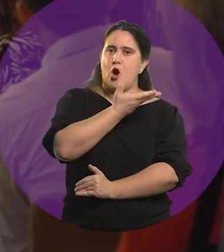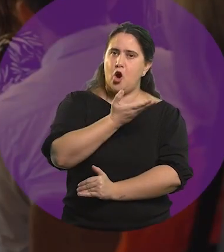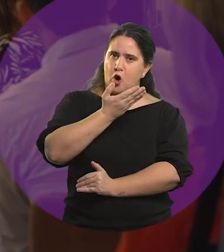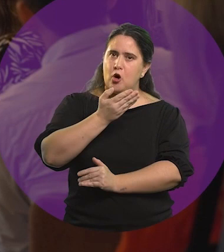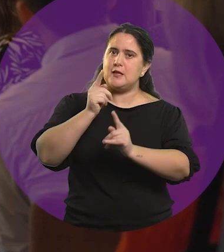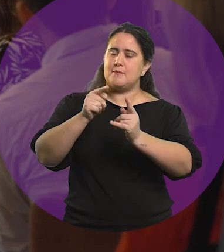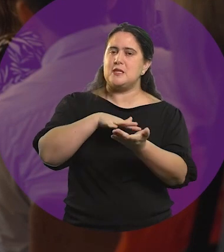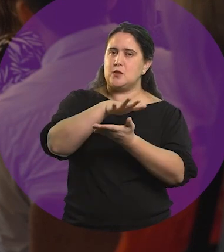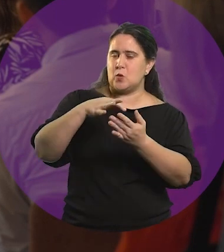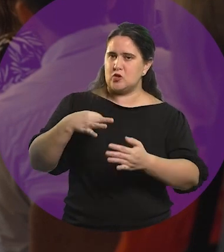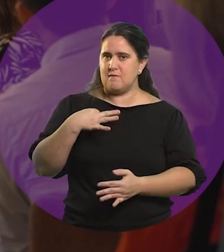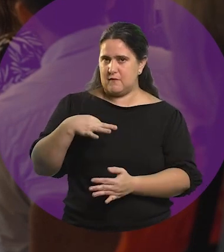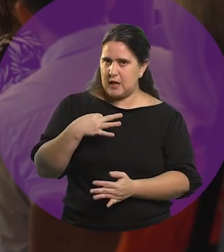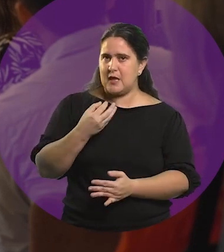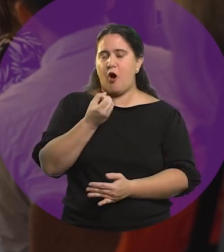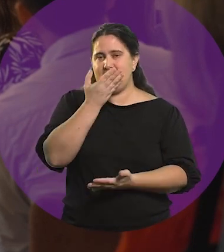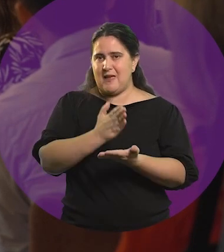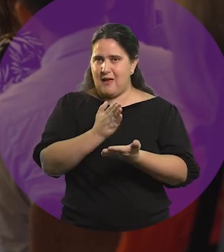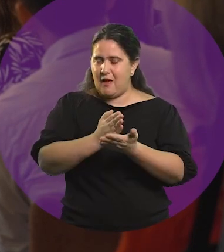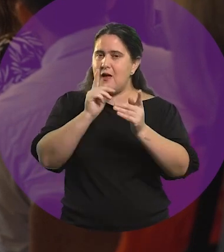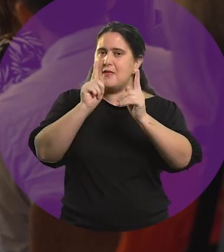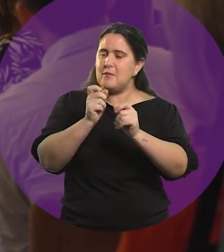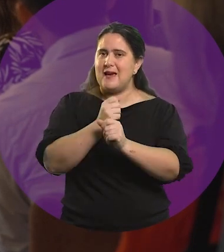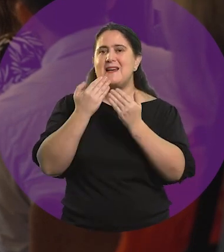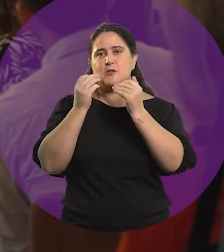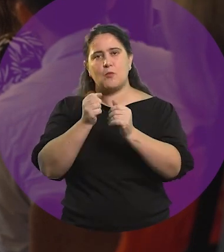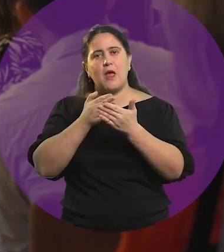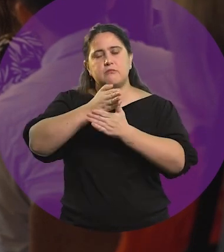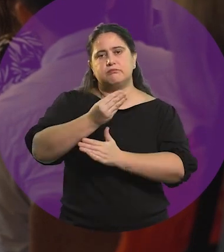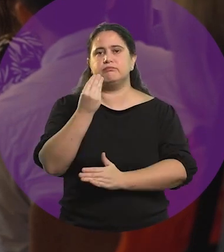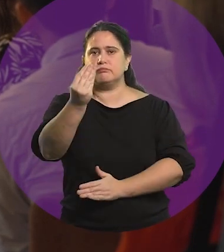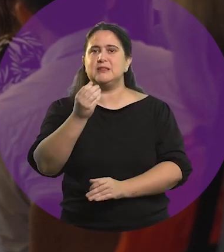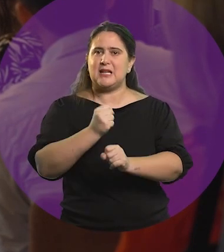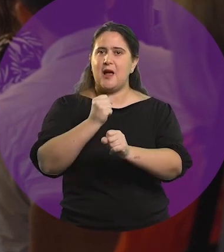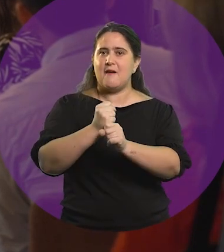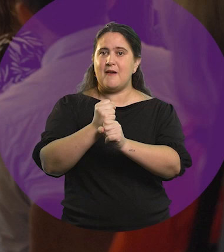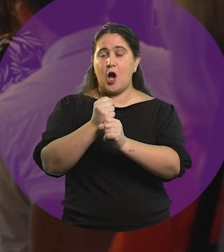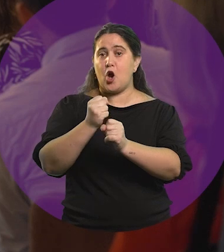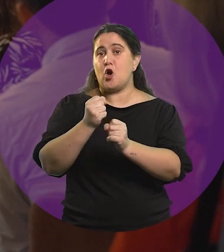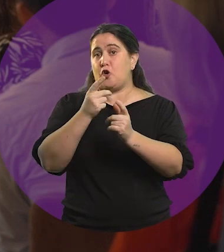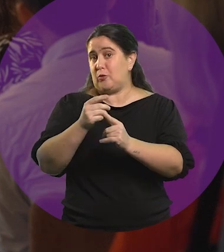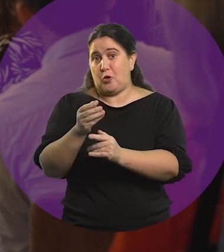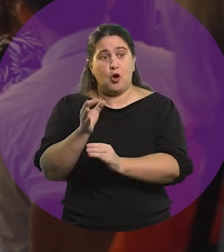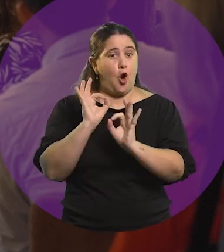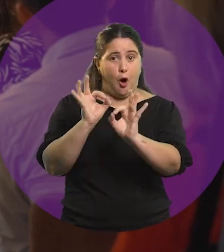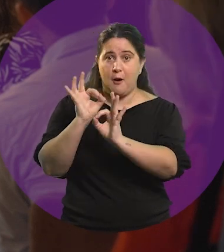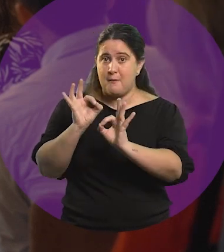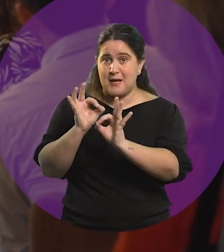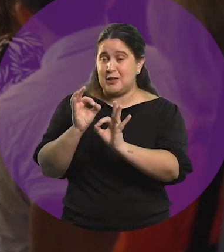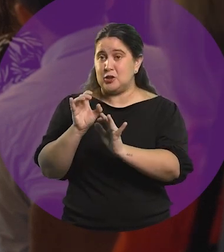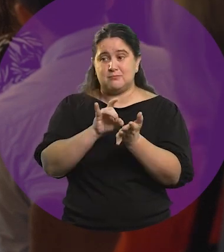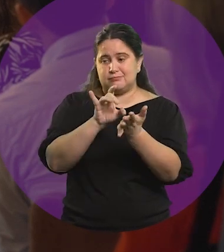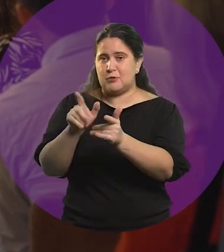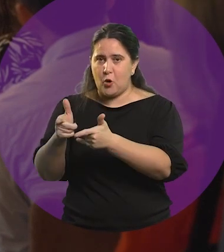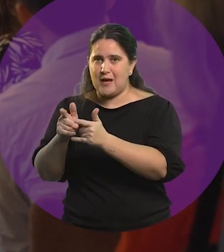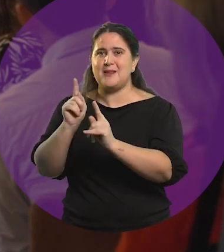mejorar las condiciones de vida, el bienestar, pero también nos dan acceso a un mercado de trabajo que no tiene desocupación, que es muy dinámico